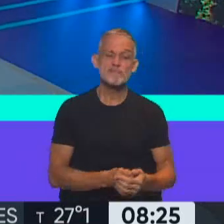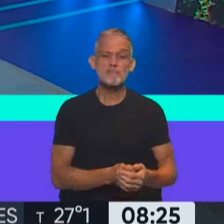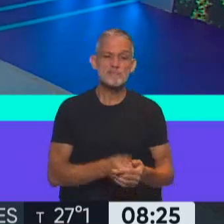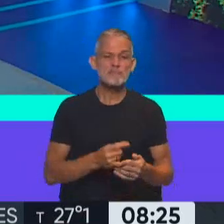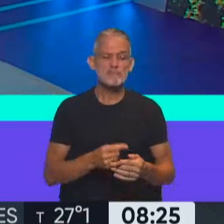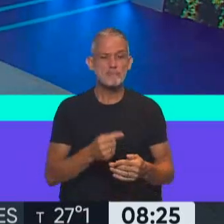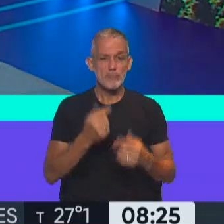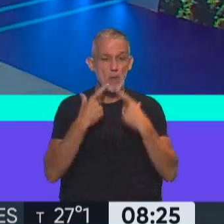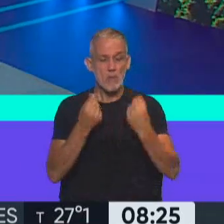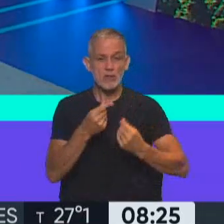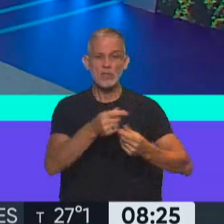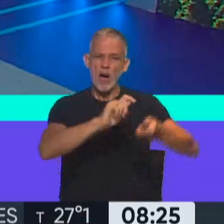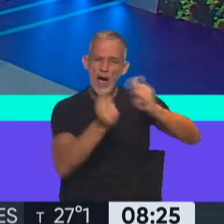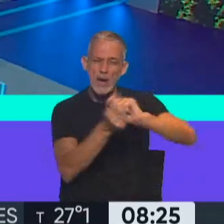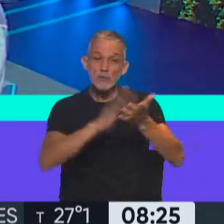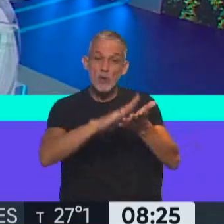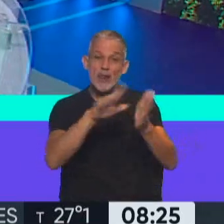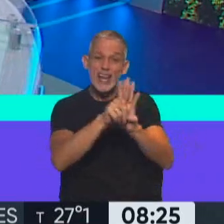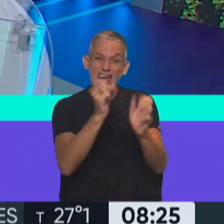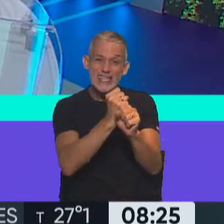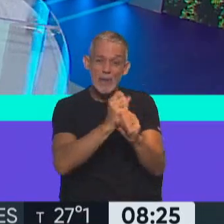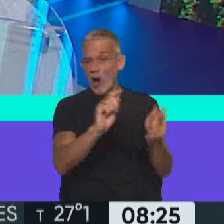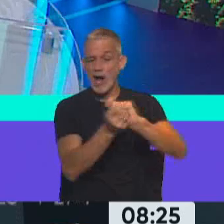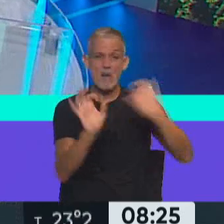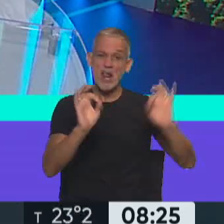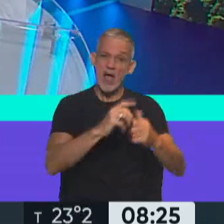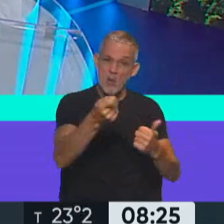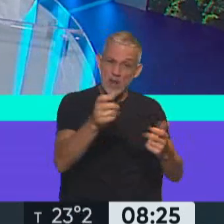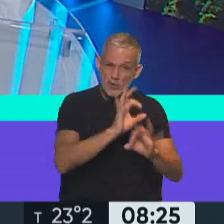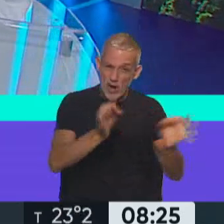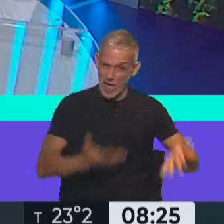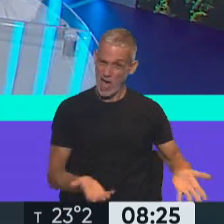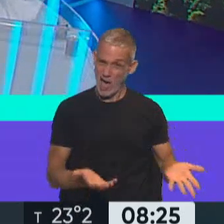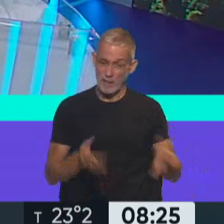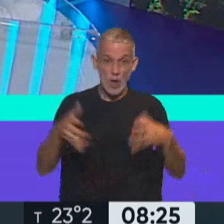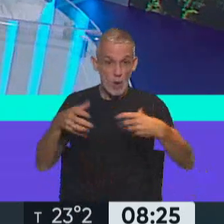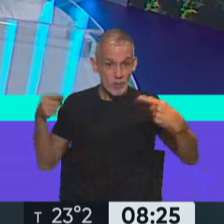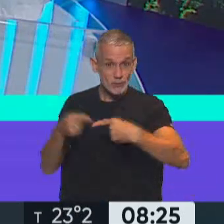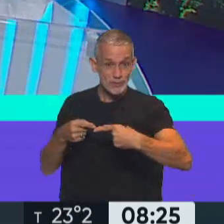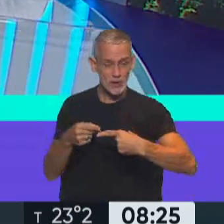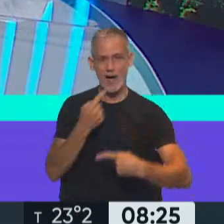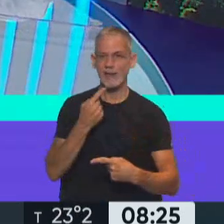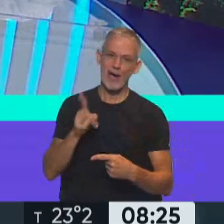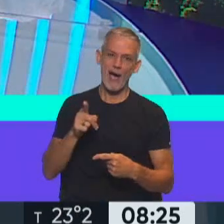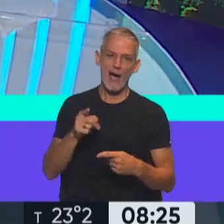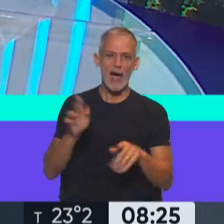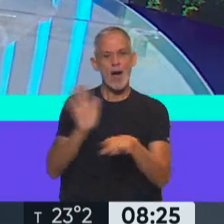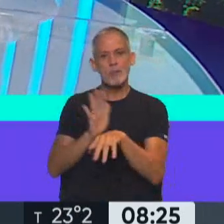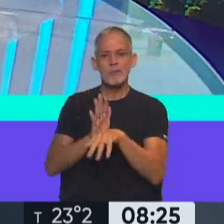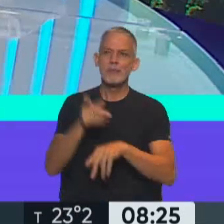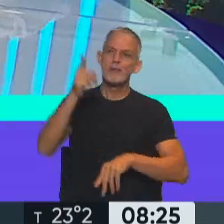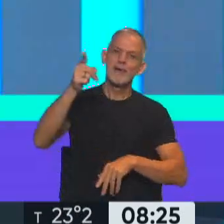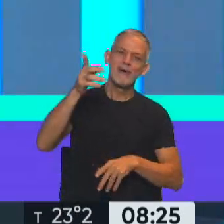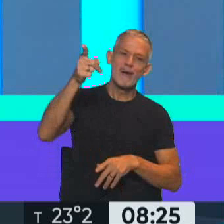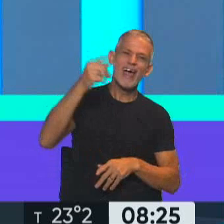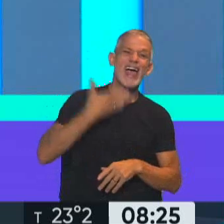no hay reformas laborales ni reforma previsional. Es decir, la oposición asume la voz del sector más